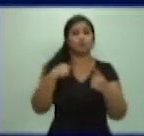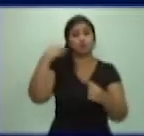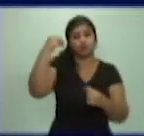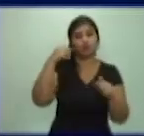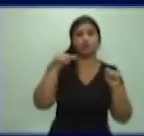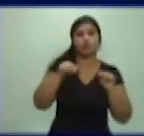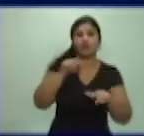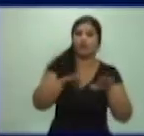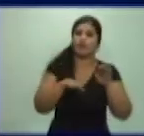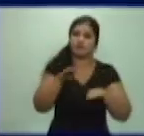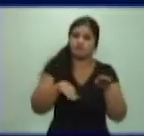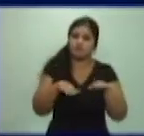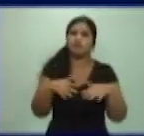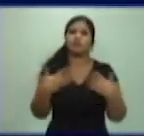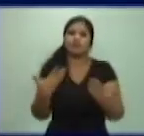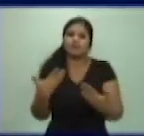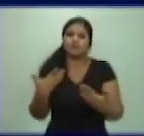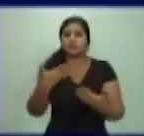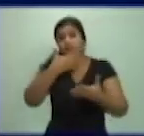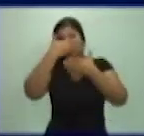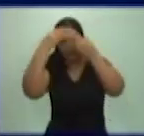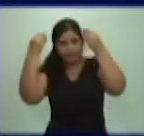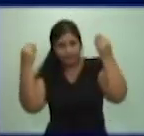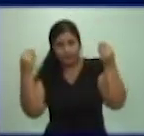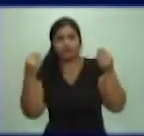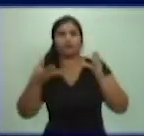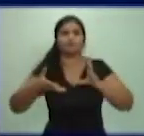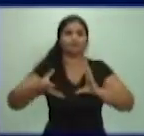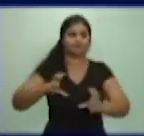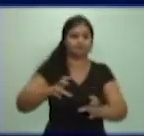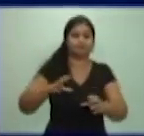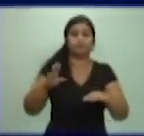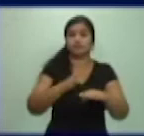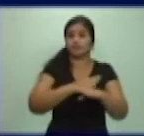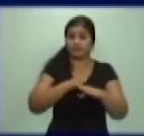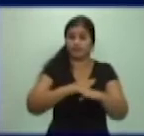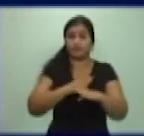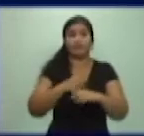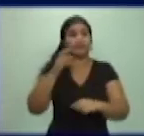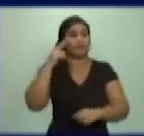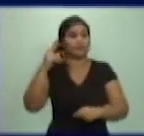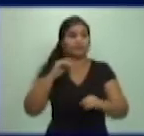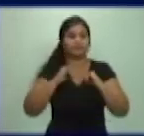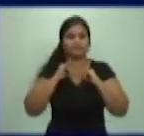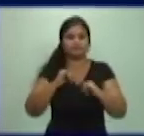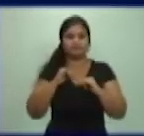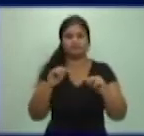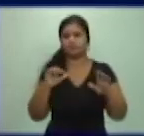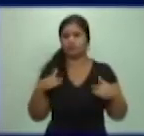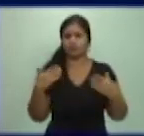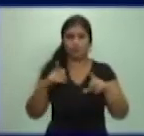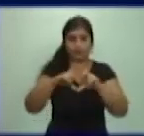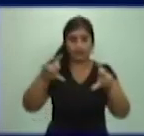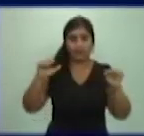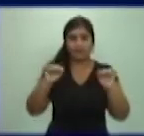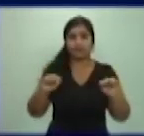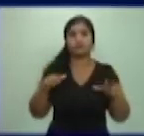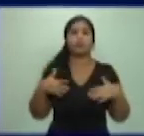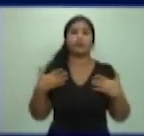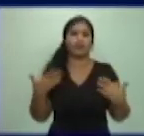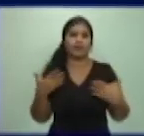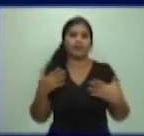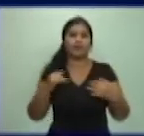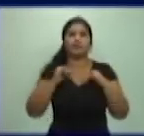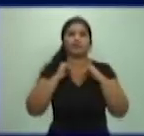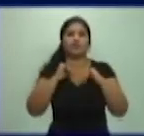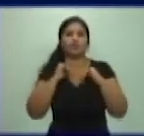trabajo identificar estas tipologías textuales. Recuerden que el texto informativo nos ofrece datos de